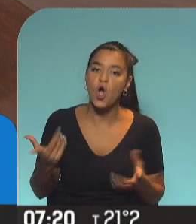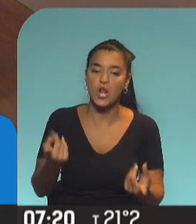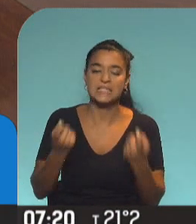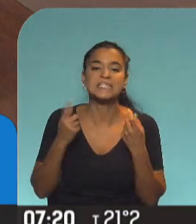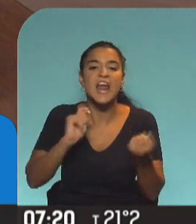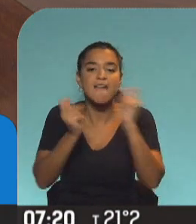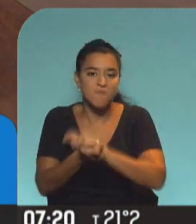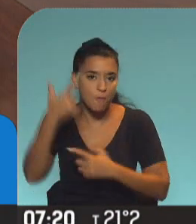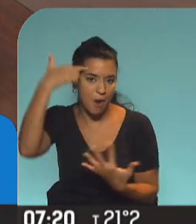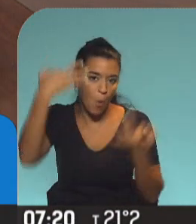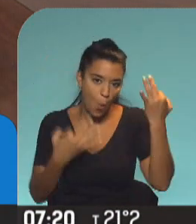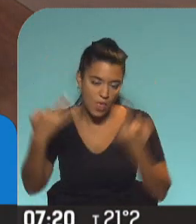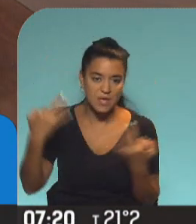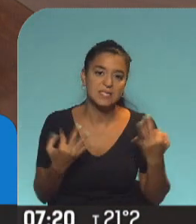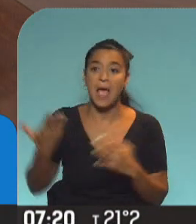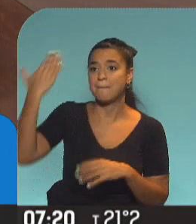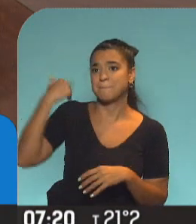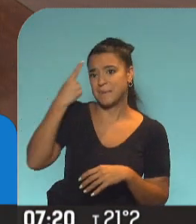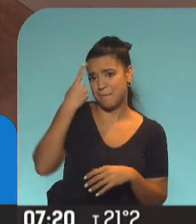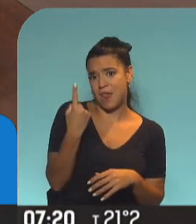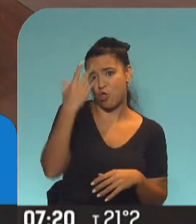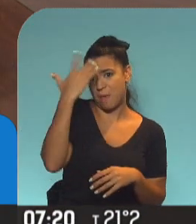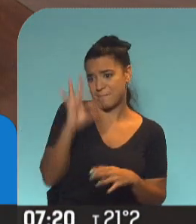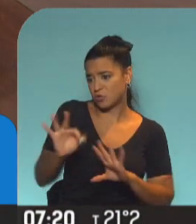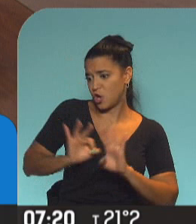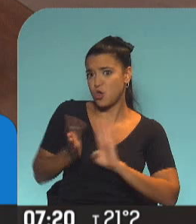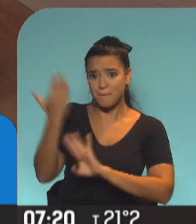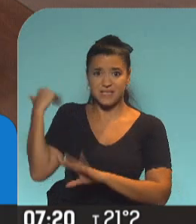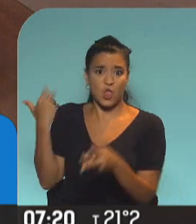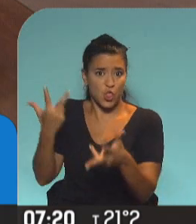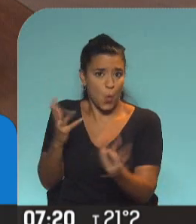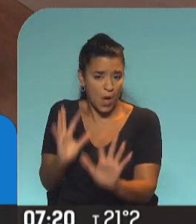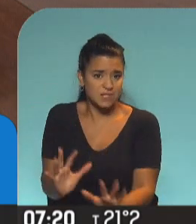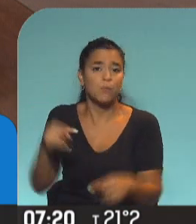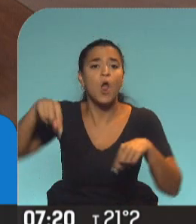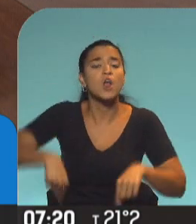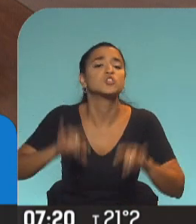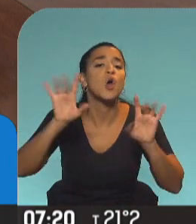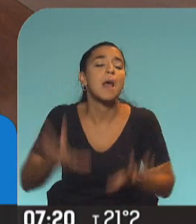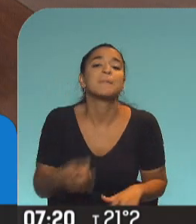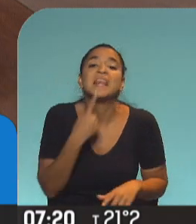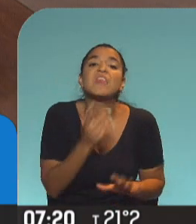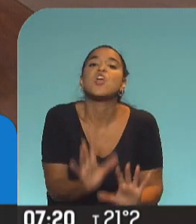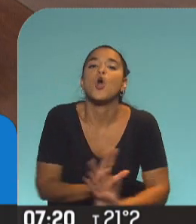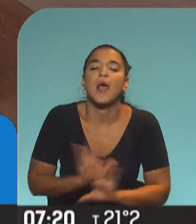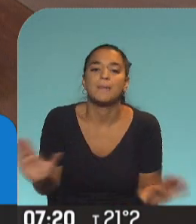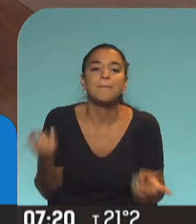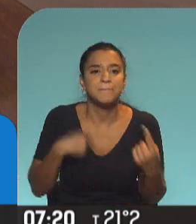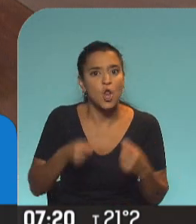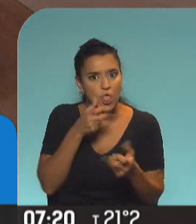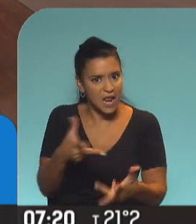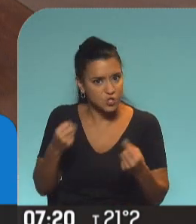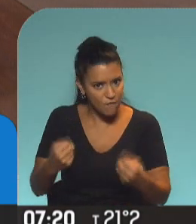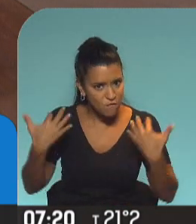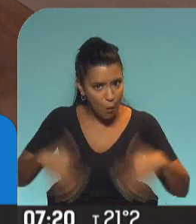En la Asamblea Legislativa del 1 de marzo pasado reiteró esta intención. Por ahora solo intenciones. Ahora tuvo declaraciones